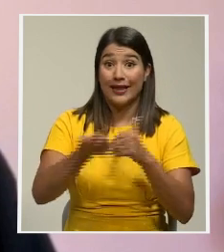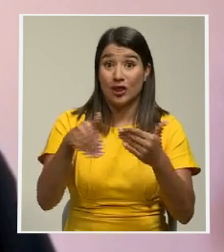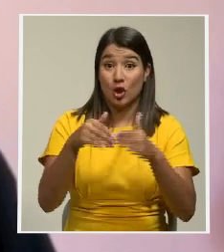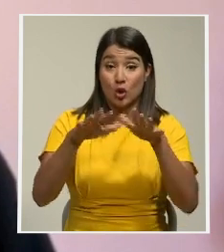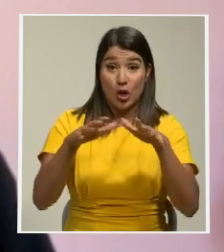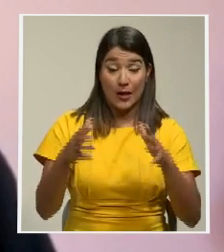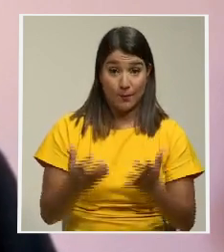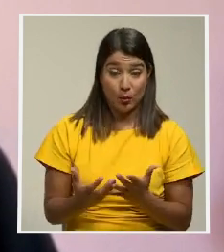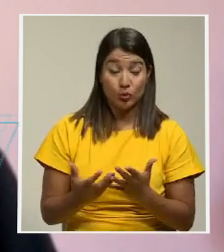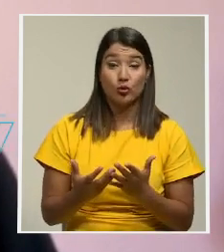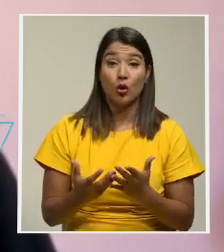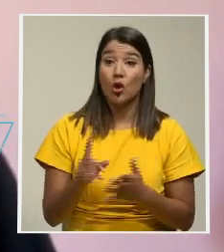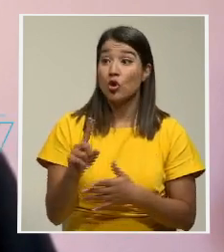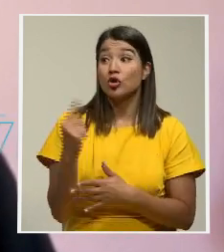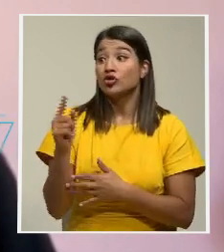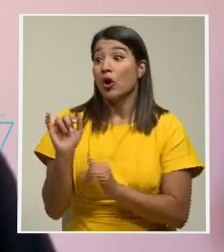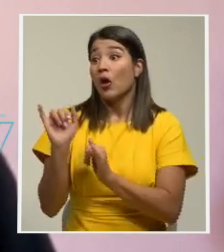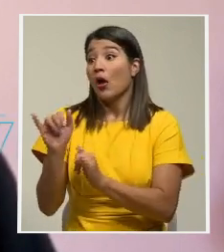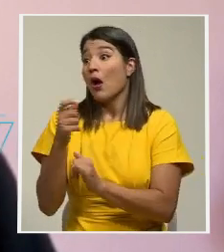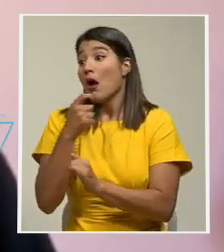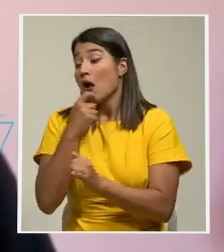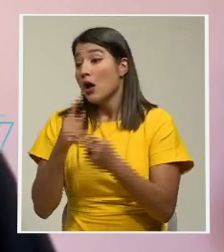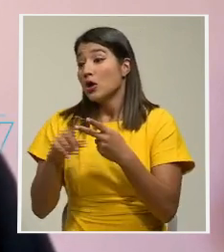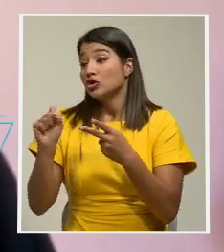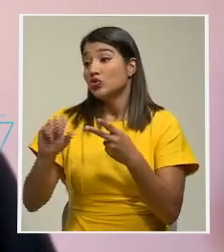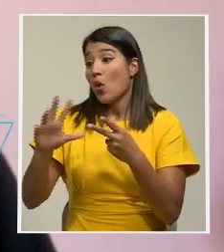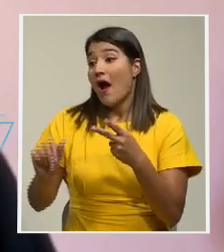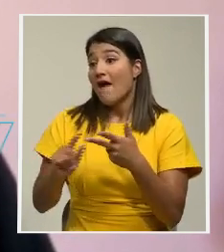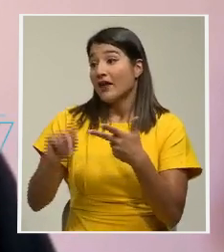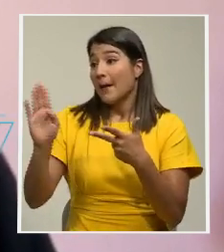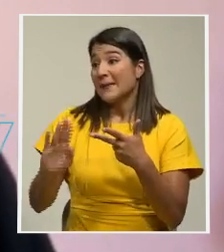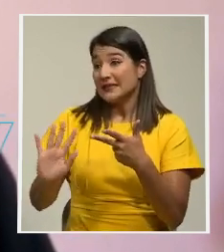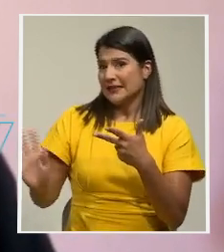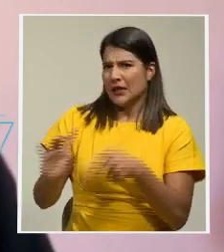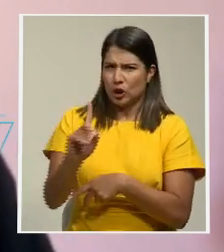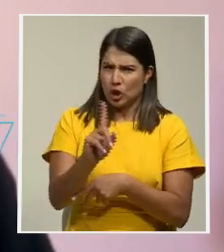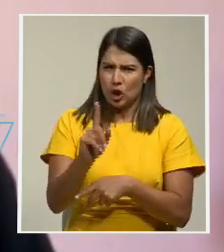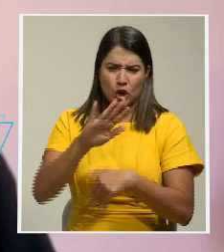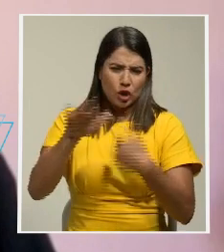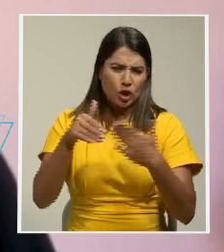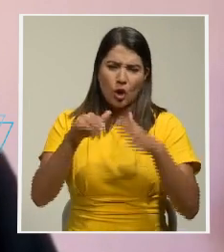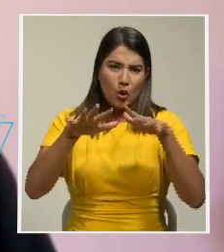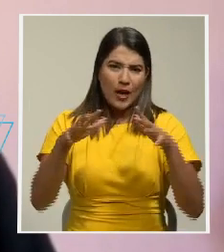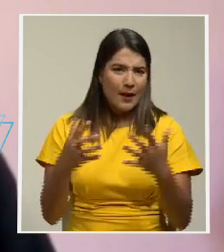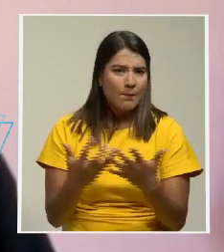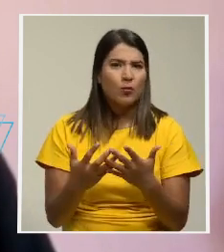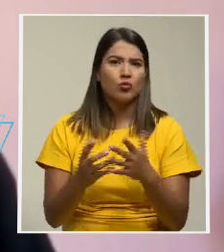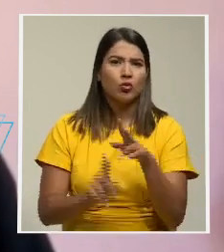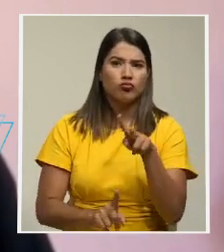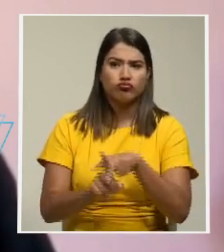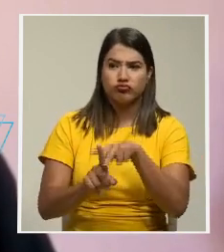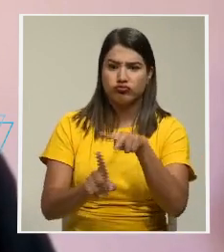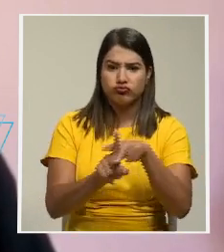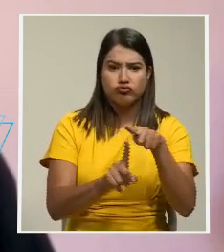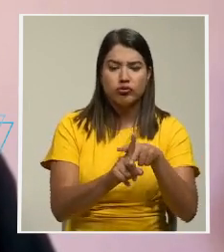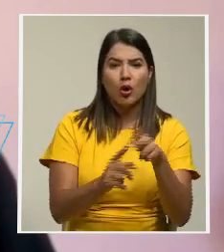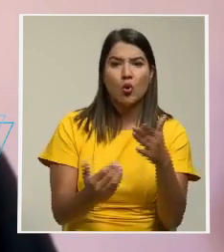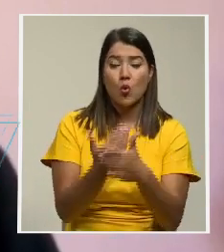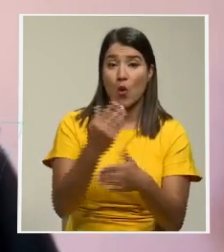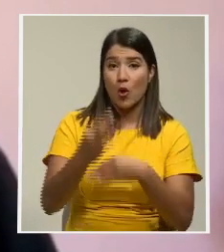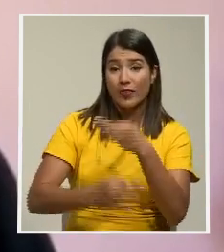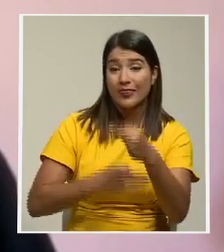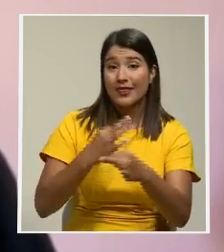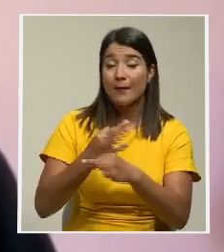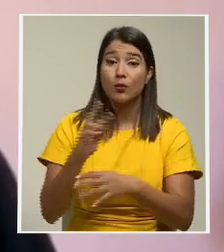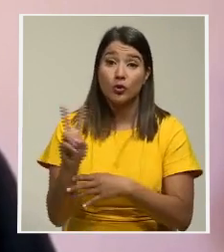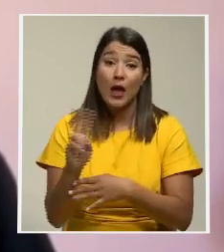no solamente en Inglaterra, en Sudáfrica, en Brasil. En todo el mundo van a irse detectando poco a poco nuevas variantes, algunas le van a conferir